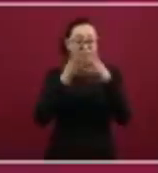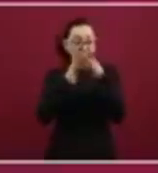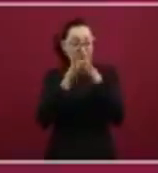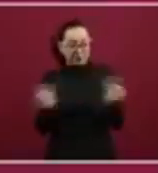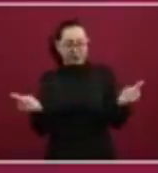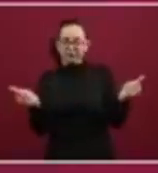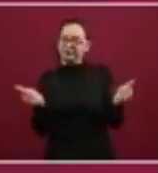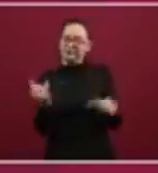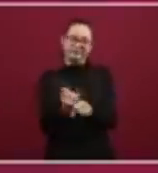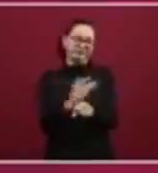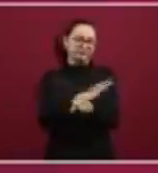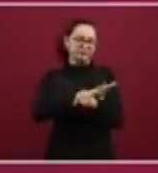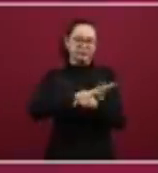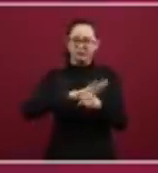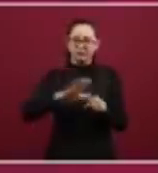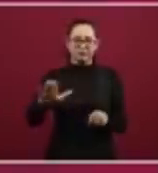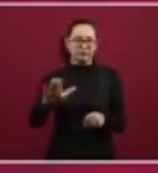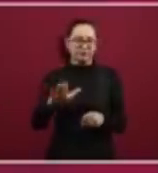herencias